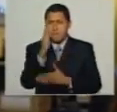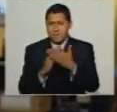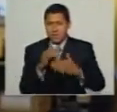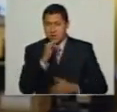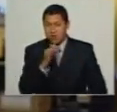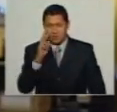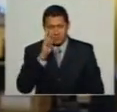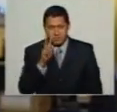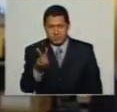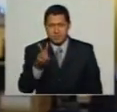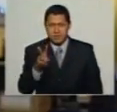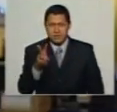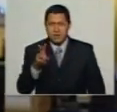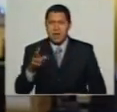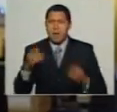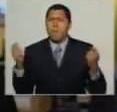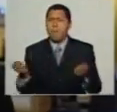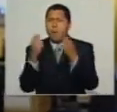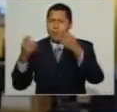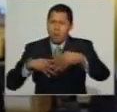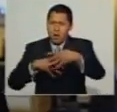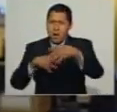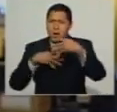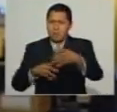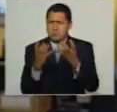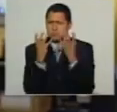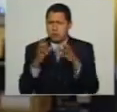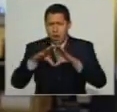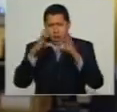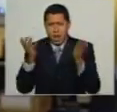las imágenes de lo que ha sido la gran movilización multitudinaria en